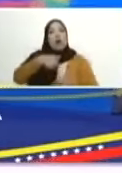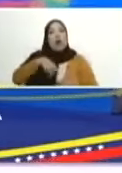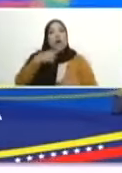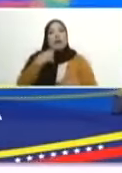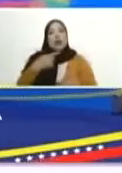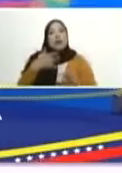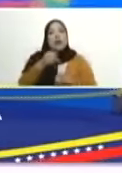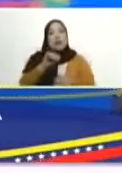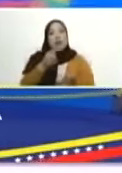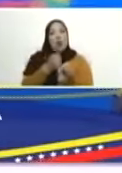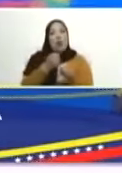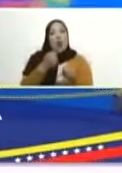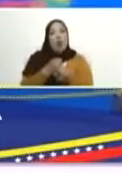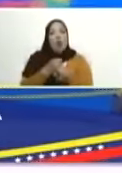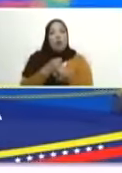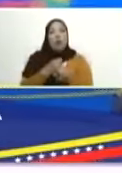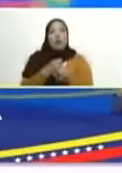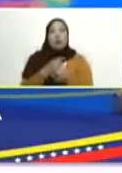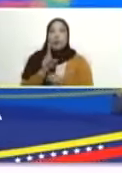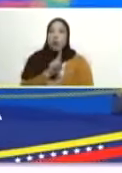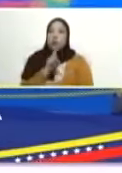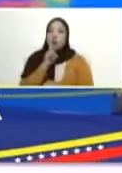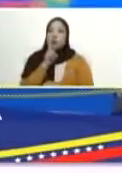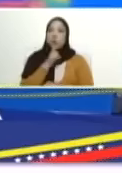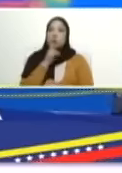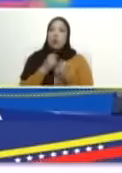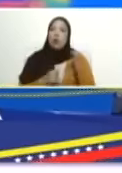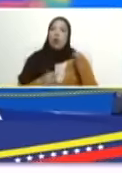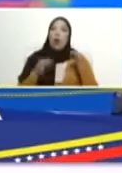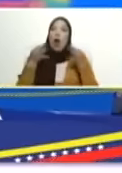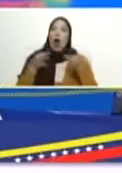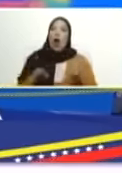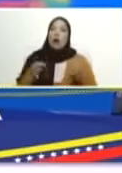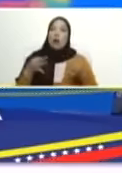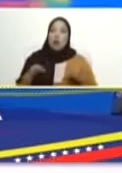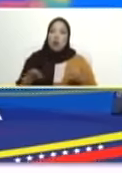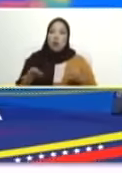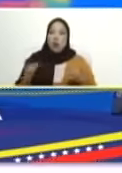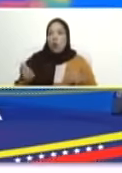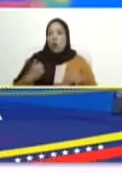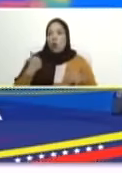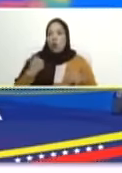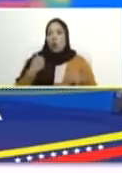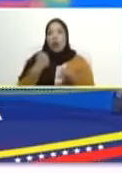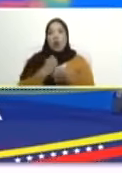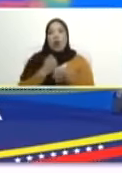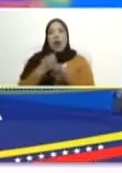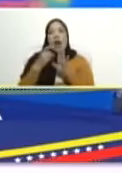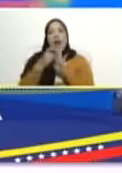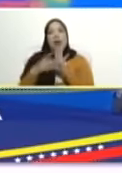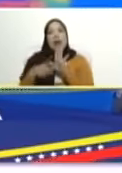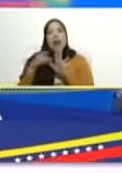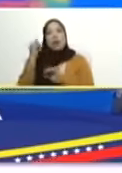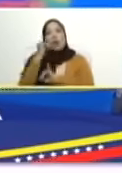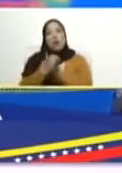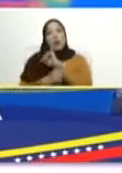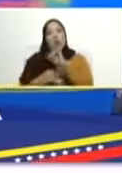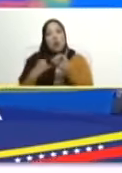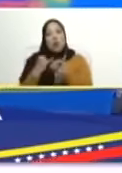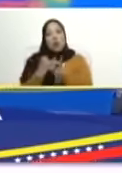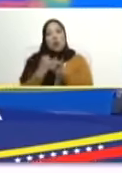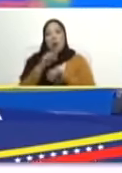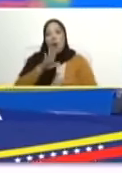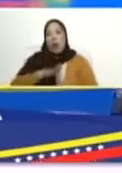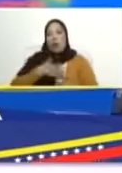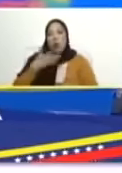Si existe otro principio, que no lo nombran, pero es el utis possidetis juris, y en cualquier principio del derecho internacional que los árbitros pueden